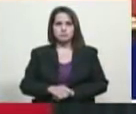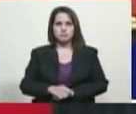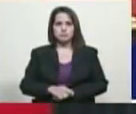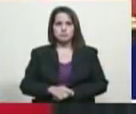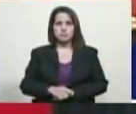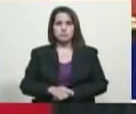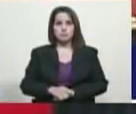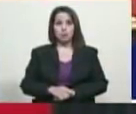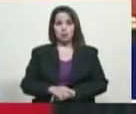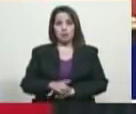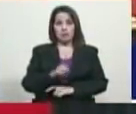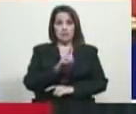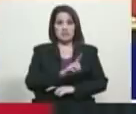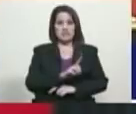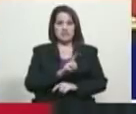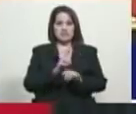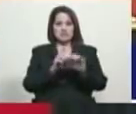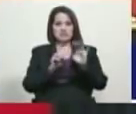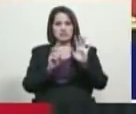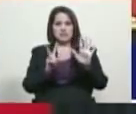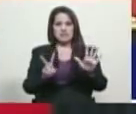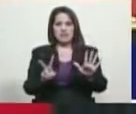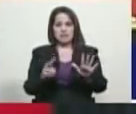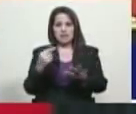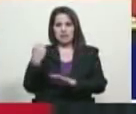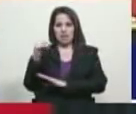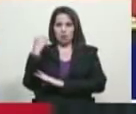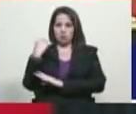Un 17 de noviembre, si mal no recuerdo.